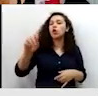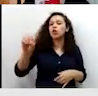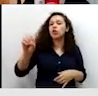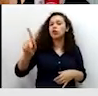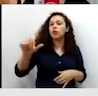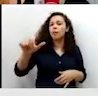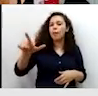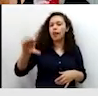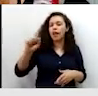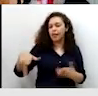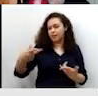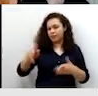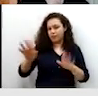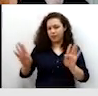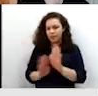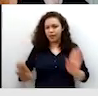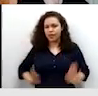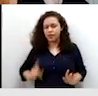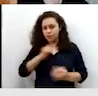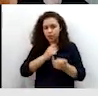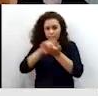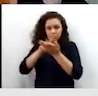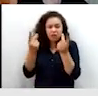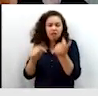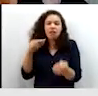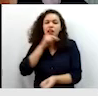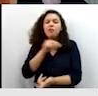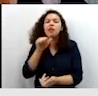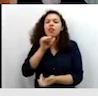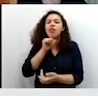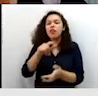mayor limpieza y desinfección rápida sin tener que estar frotando.